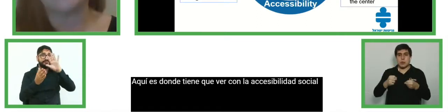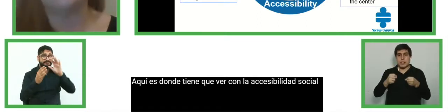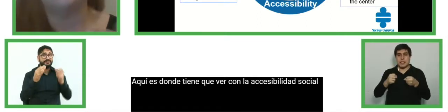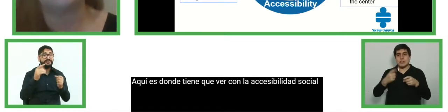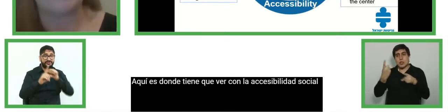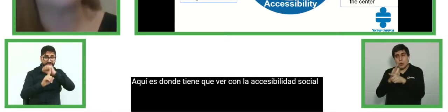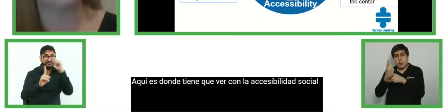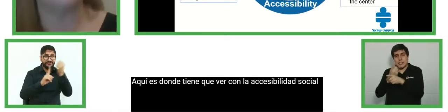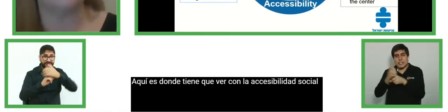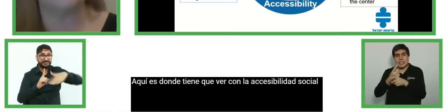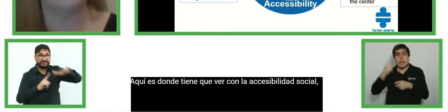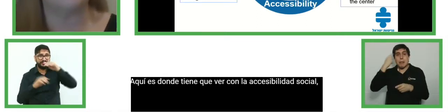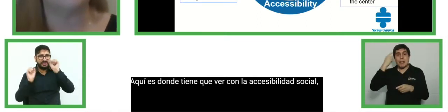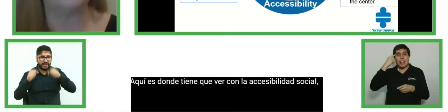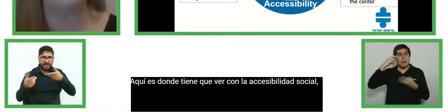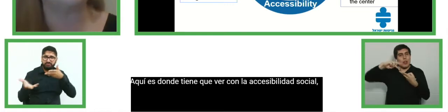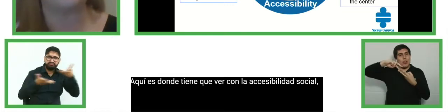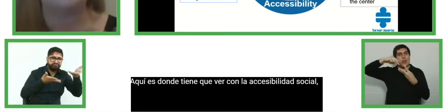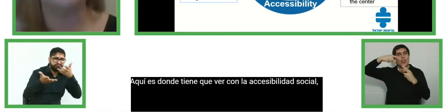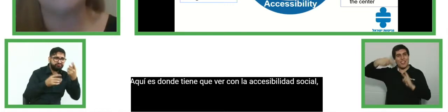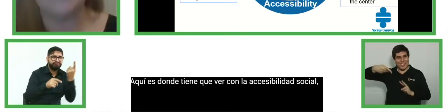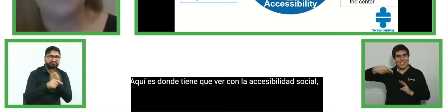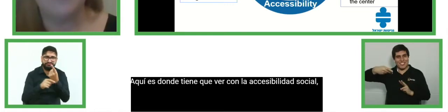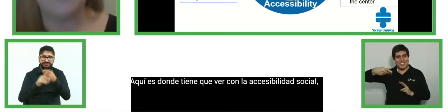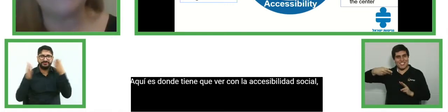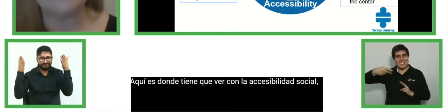ADN de la sociedad.